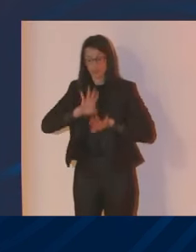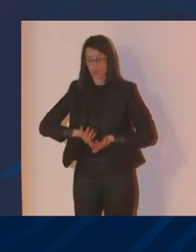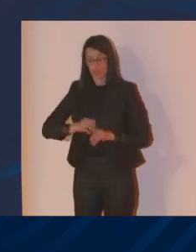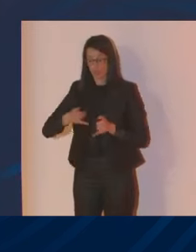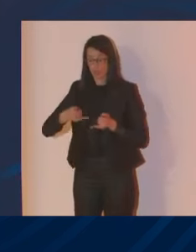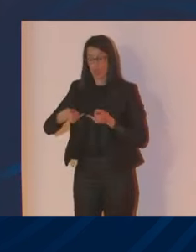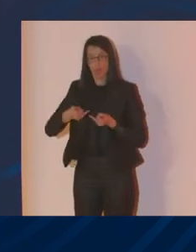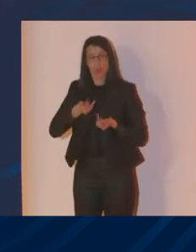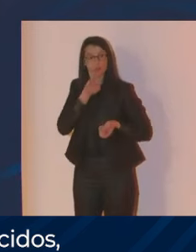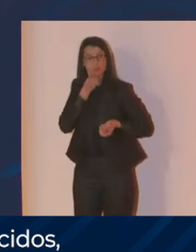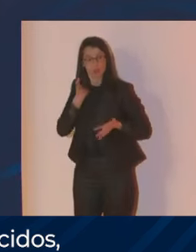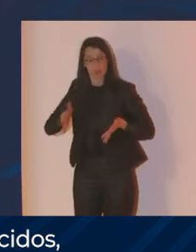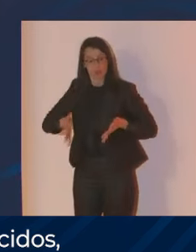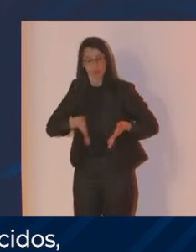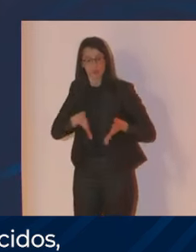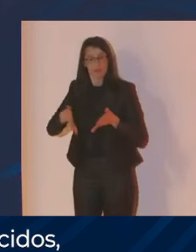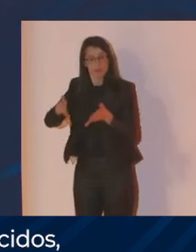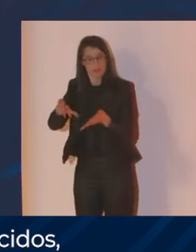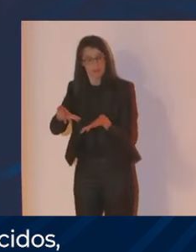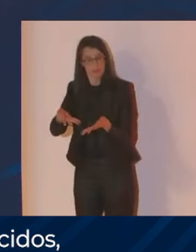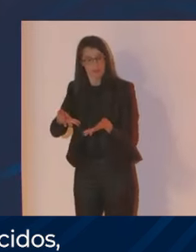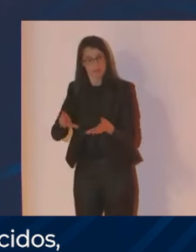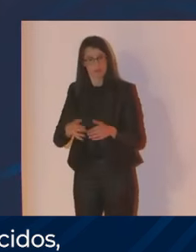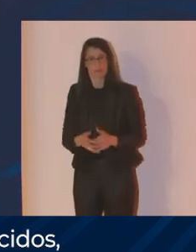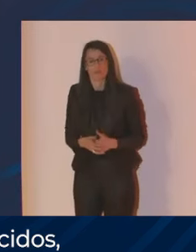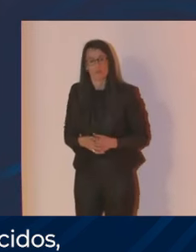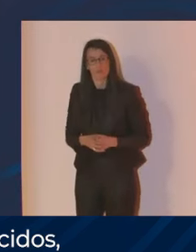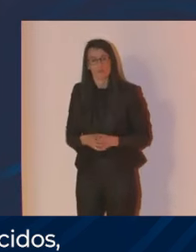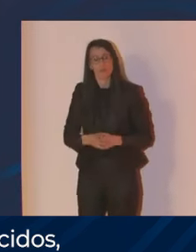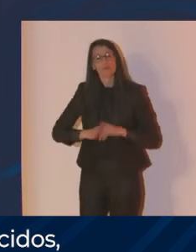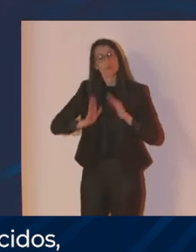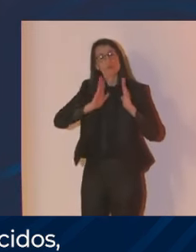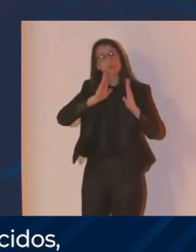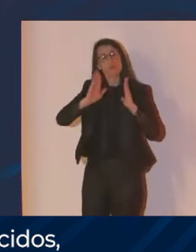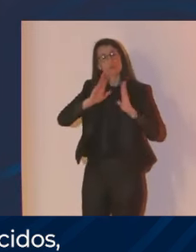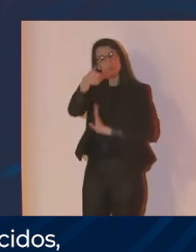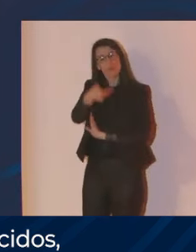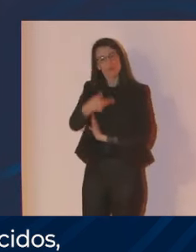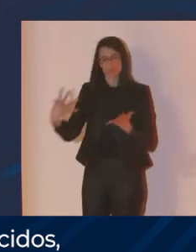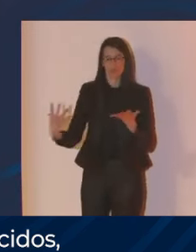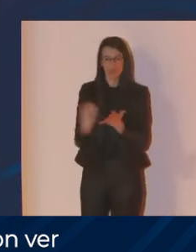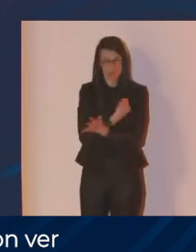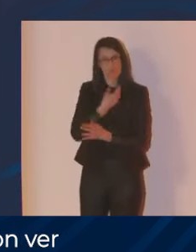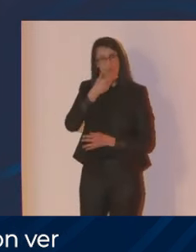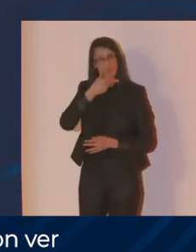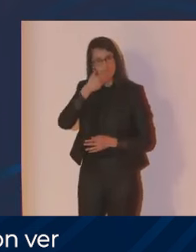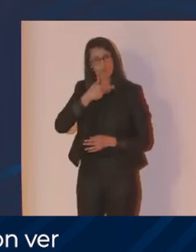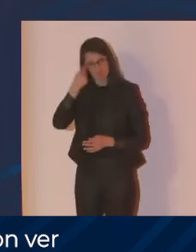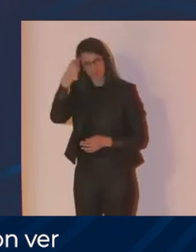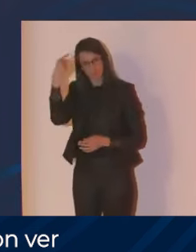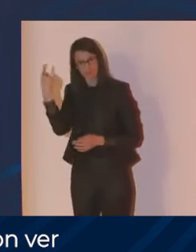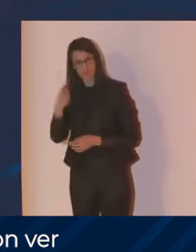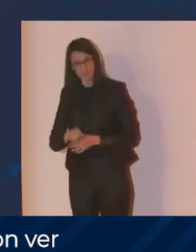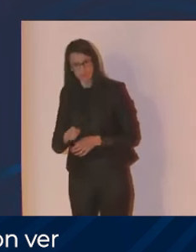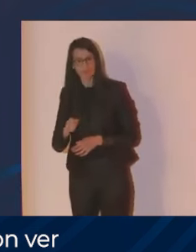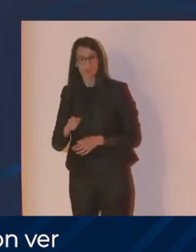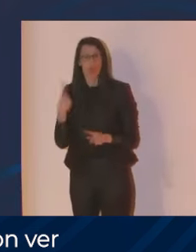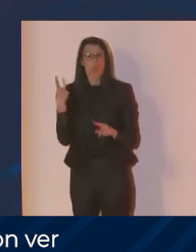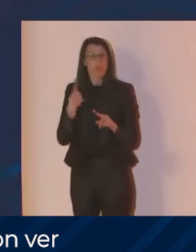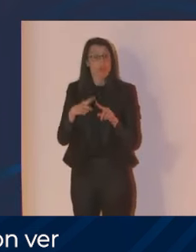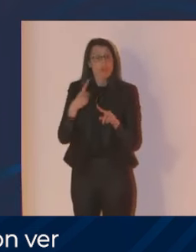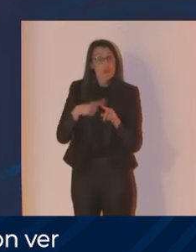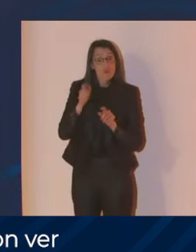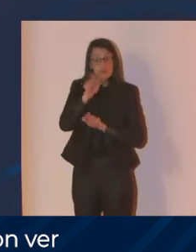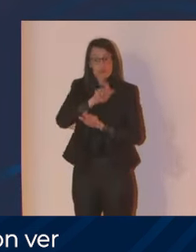historia. En él encontramos grandes momentos por todos conocidos, contiendas históricas y